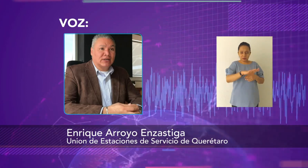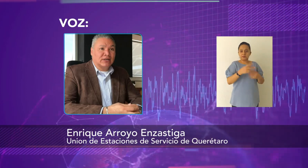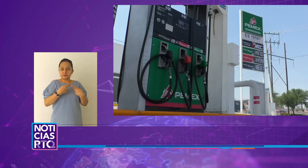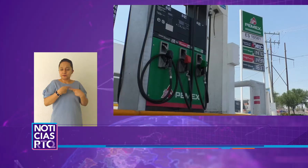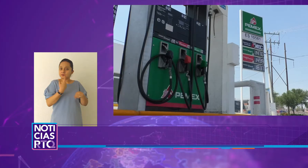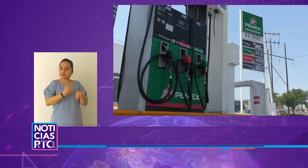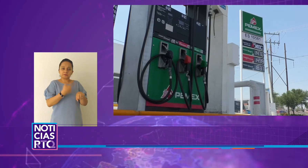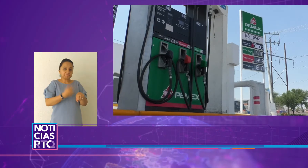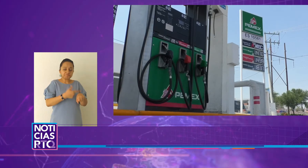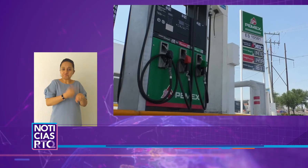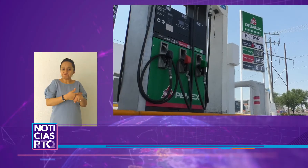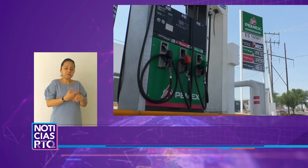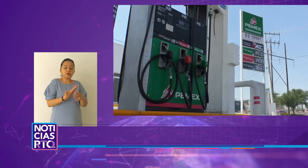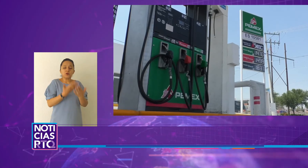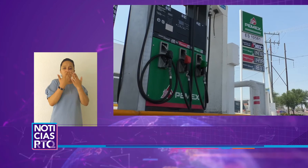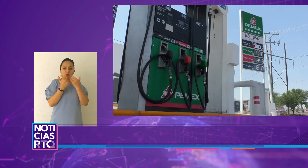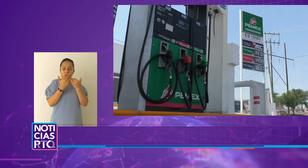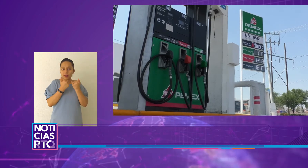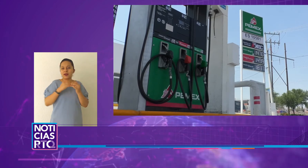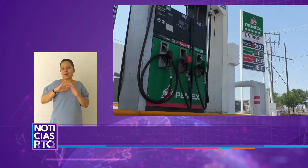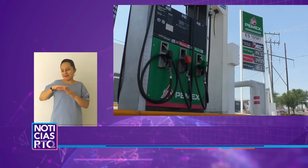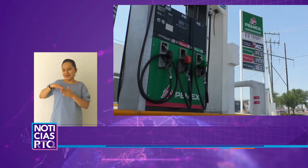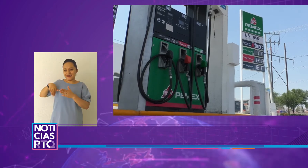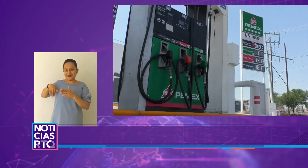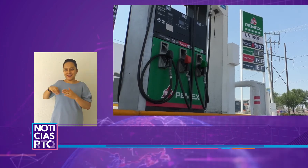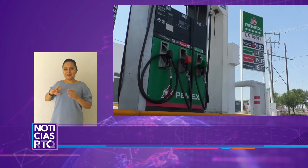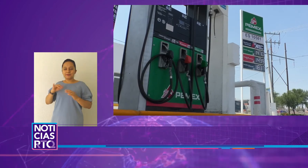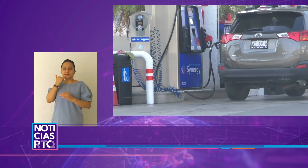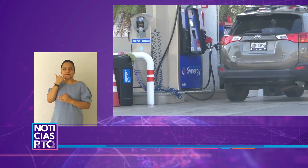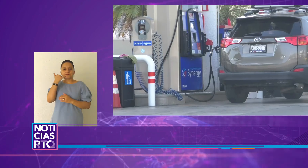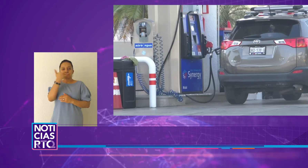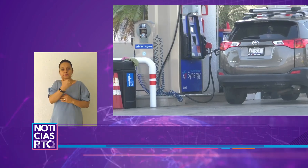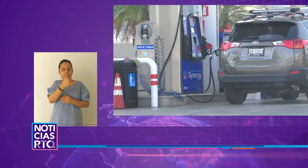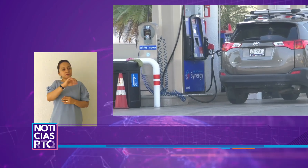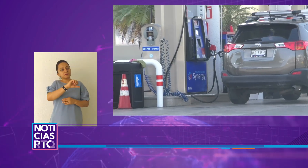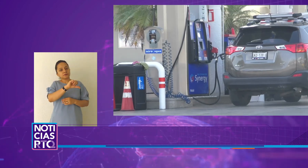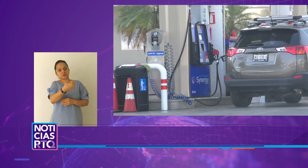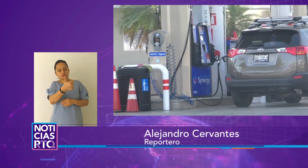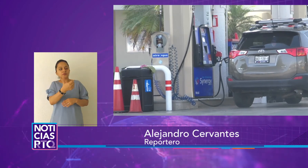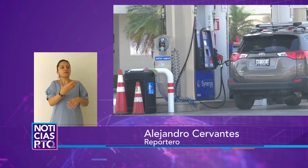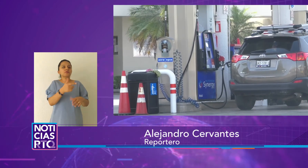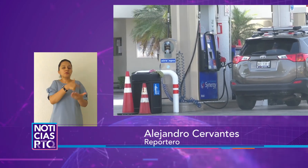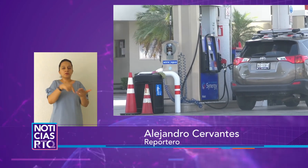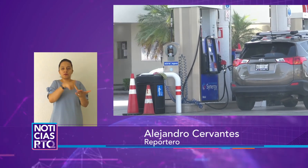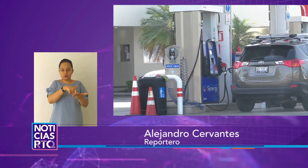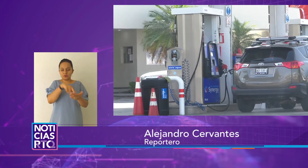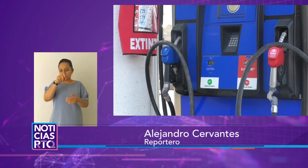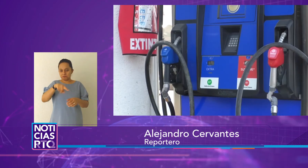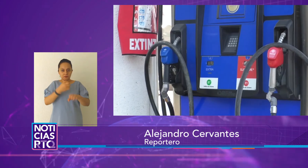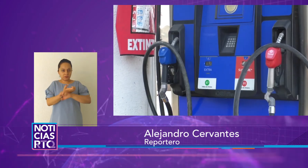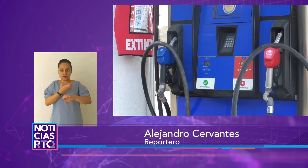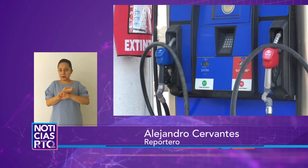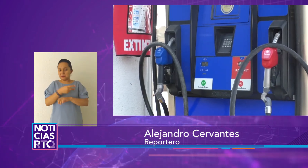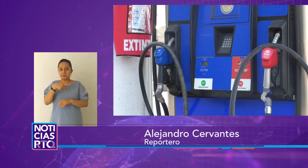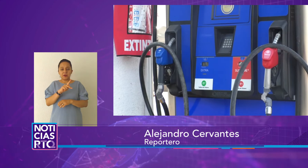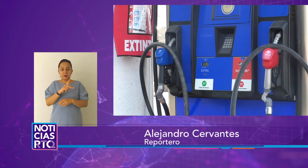hasta el momento. Con imágenes de Juan José Licea, para Noticias RTQ, Alejandro Cervantes.